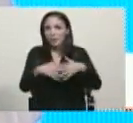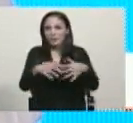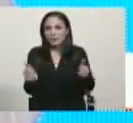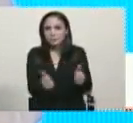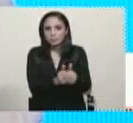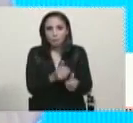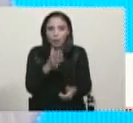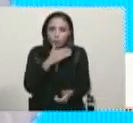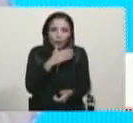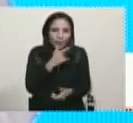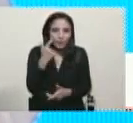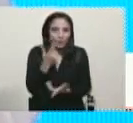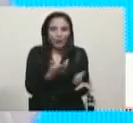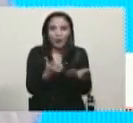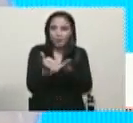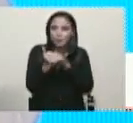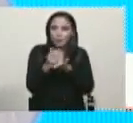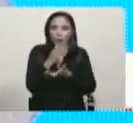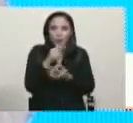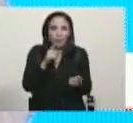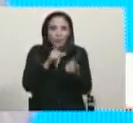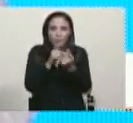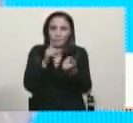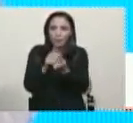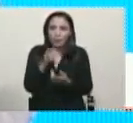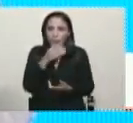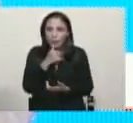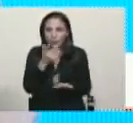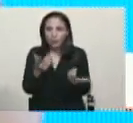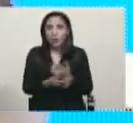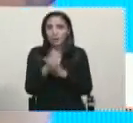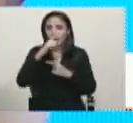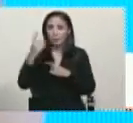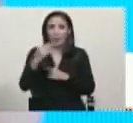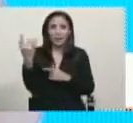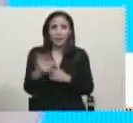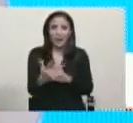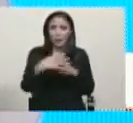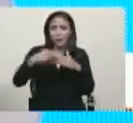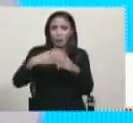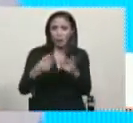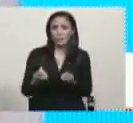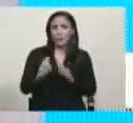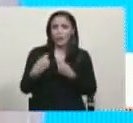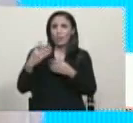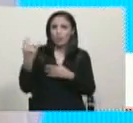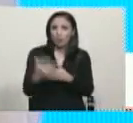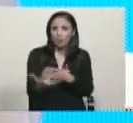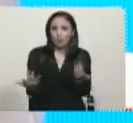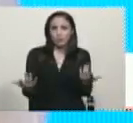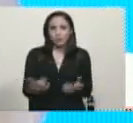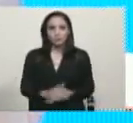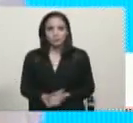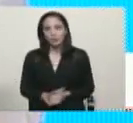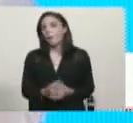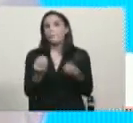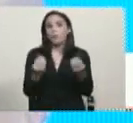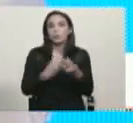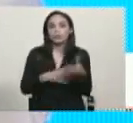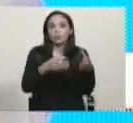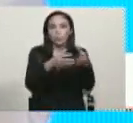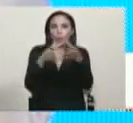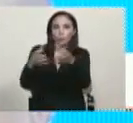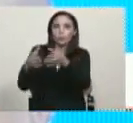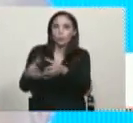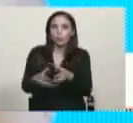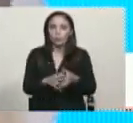tenían capacidad para atender todo y después pusieron los precios en dólares. Bueno, comenzaron varios equipos a